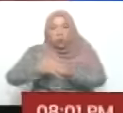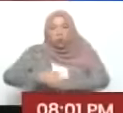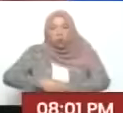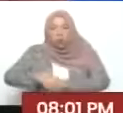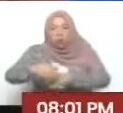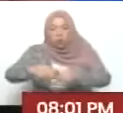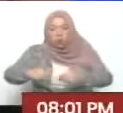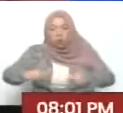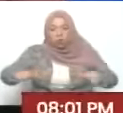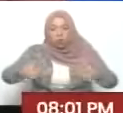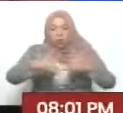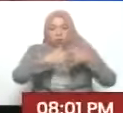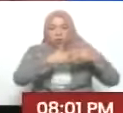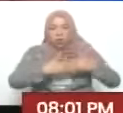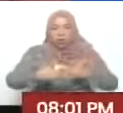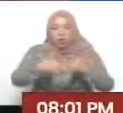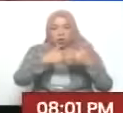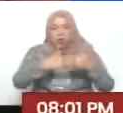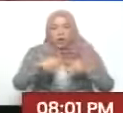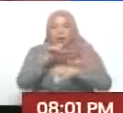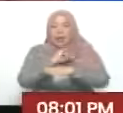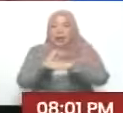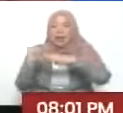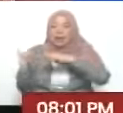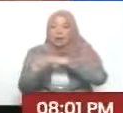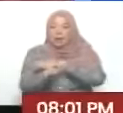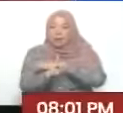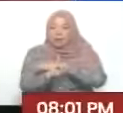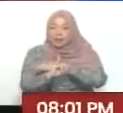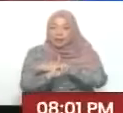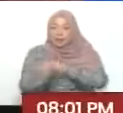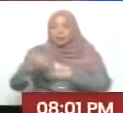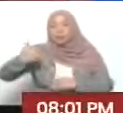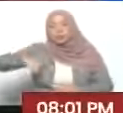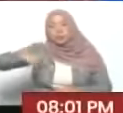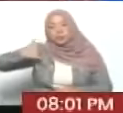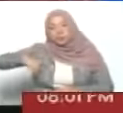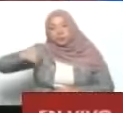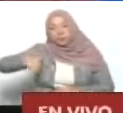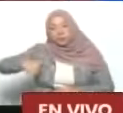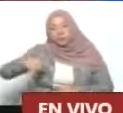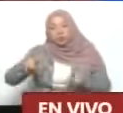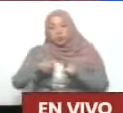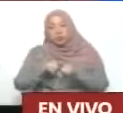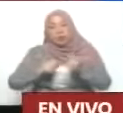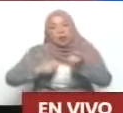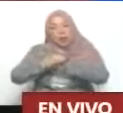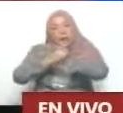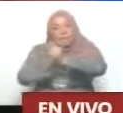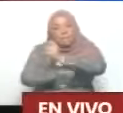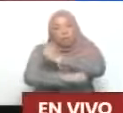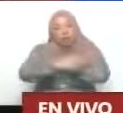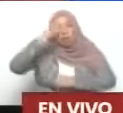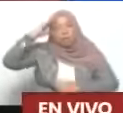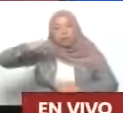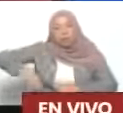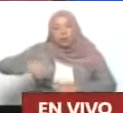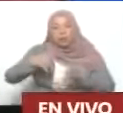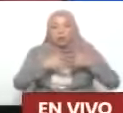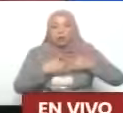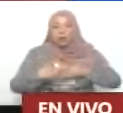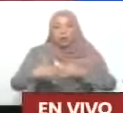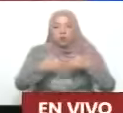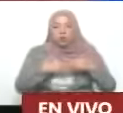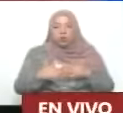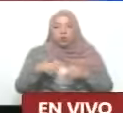territorio, entregar las Malvinas, que sirvan como base militar de Estados Unidos en Sudamérica, y sencillamente luego destruir la